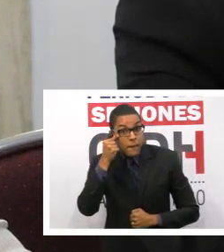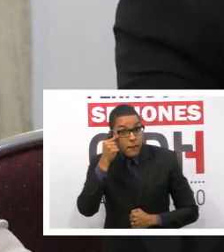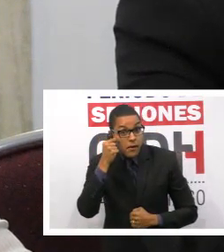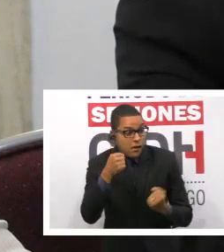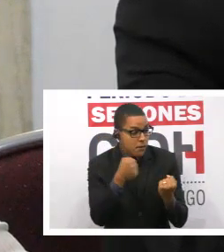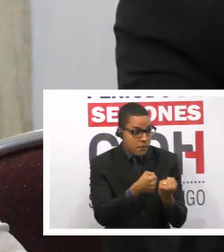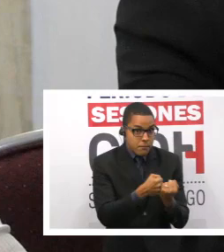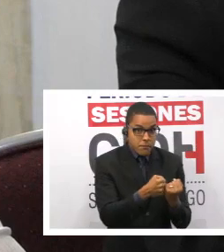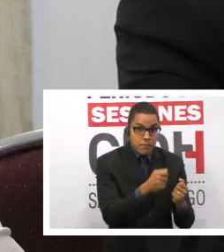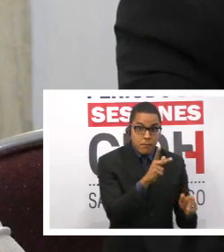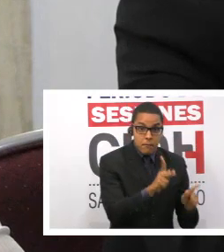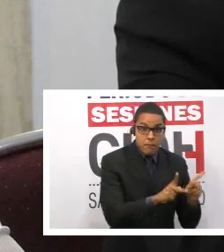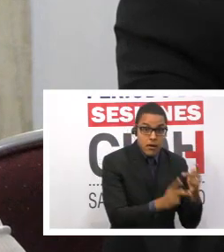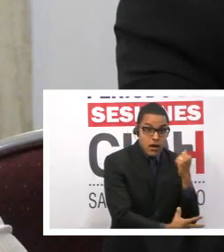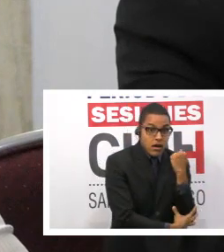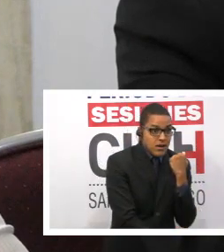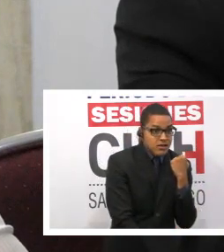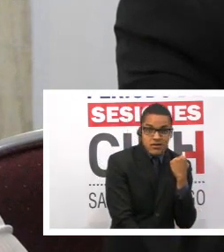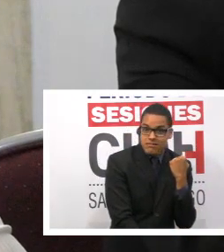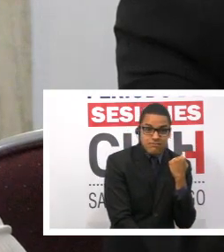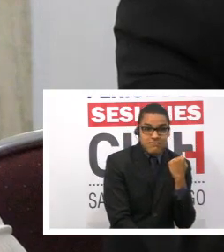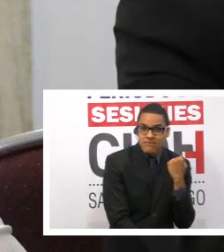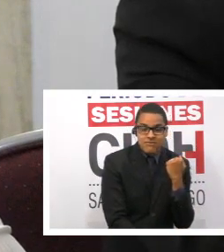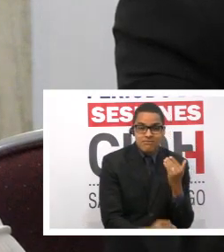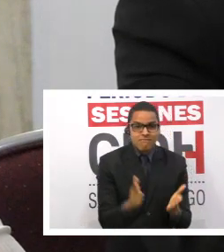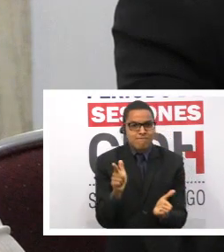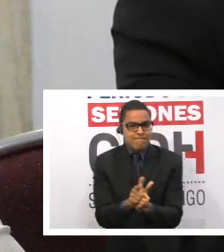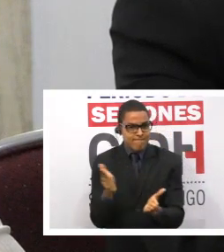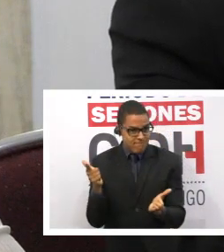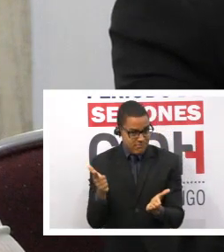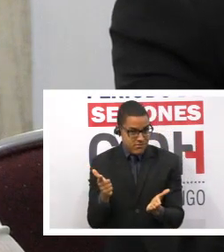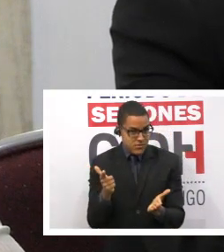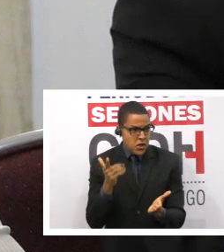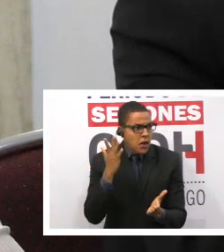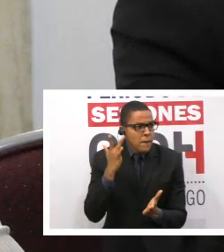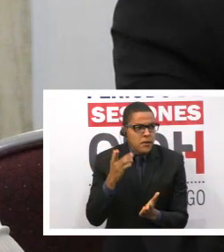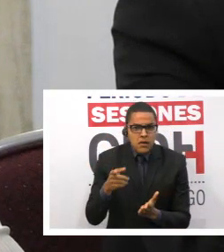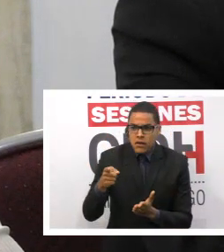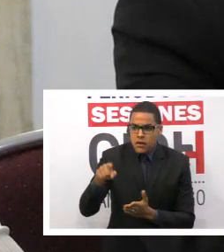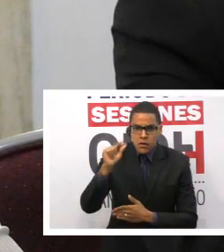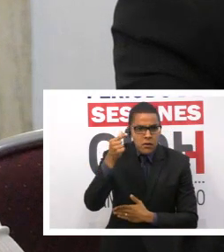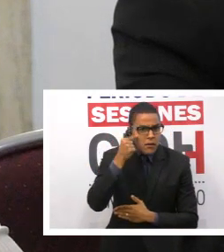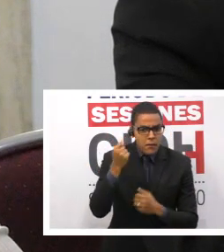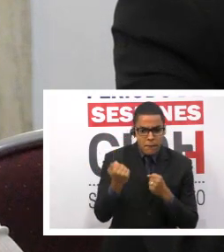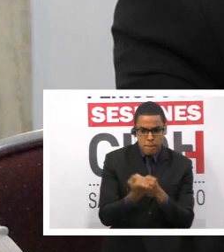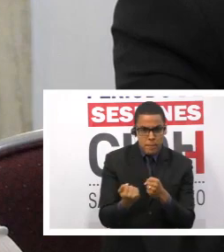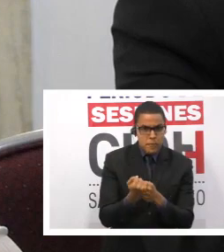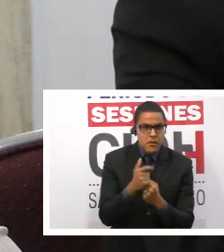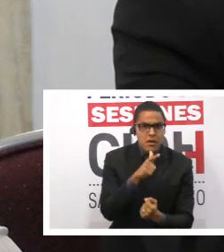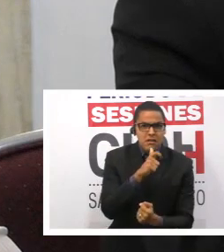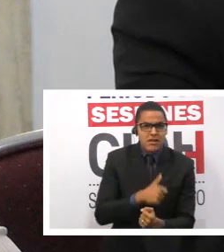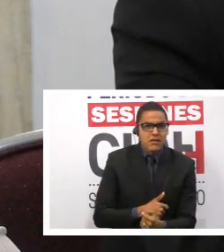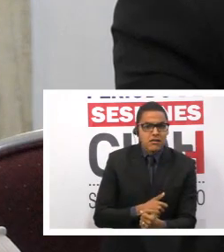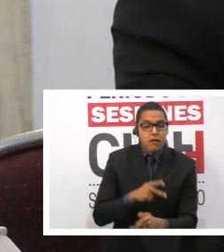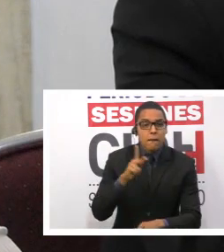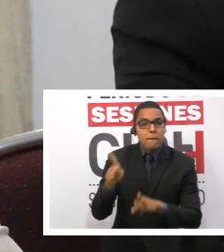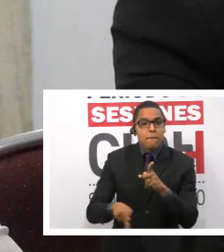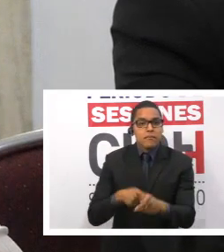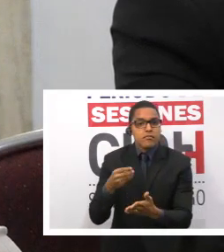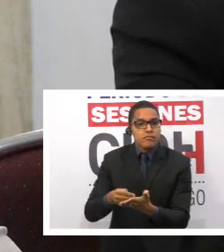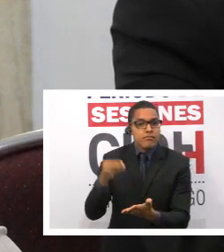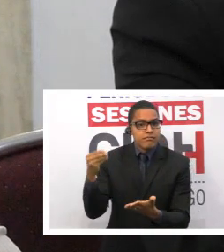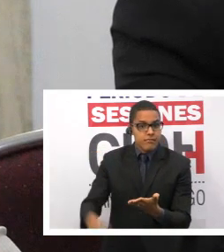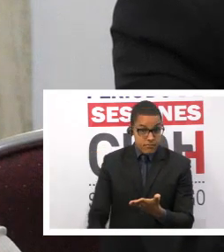sectores más ricos del país este tipo de casos fueron tratados en considerar medidas menos restrictivas tales como